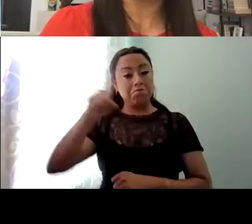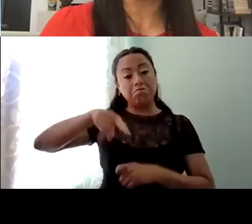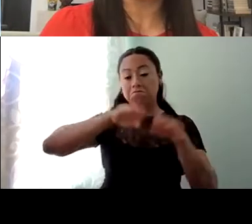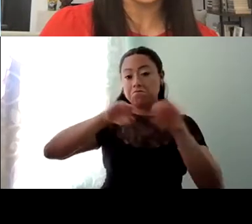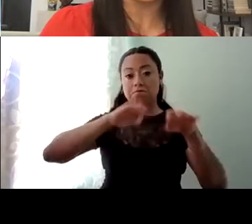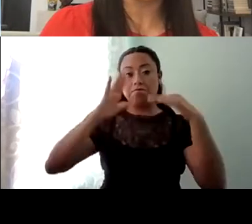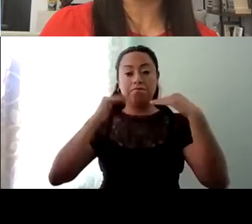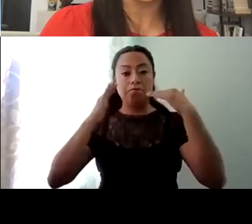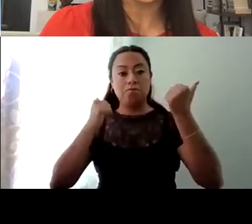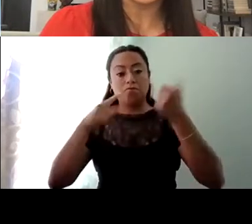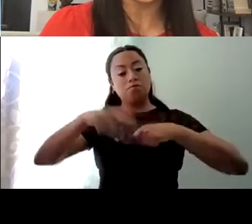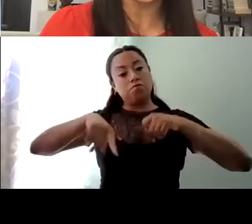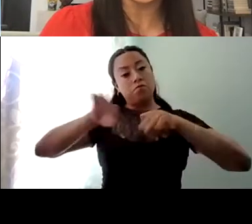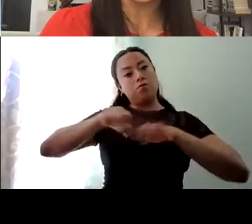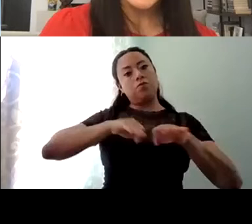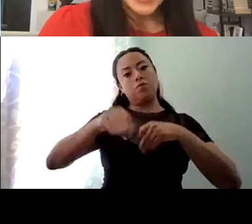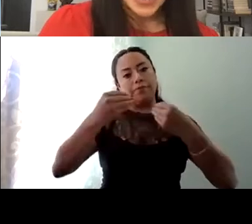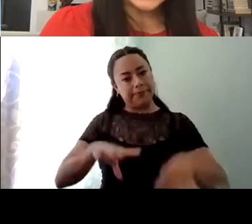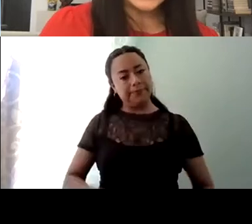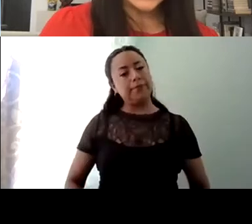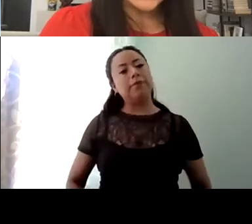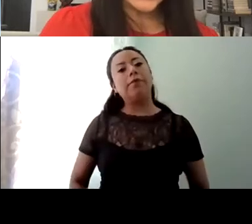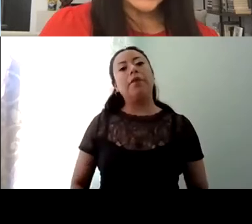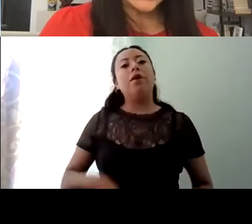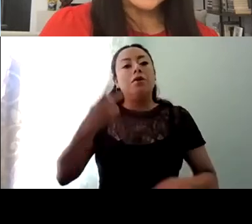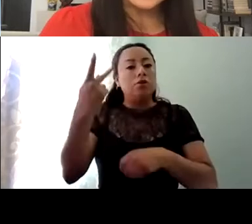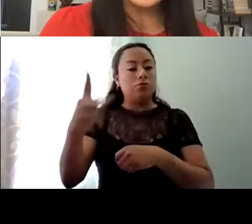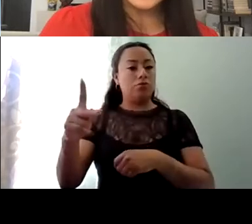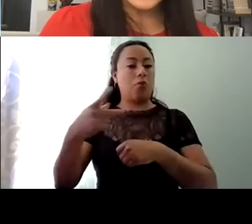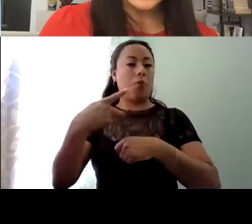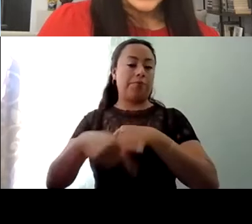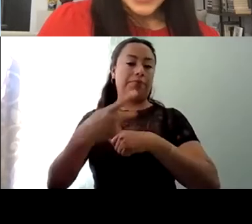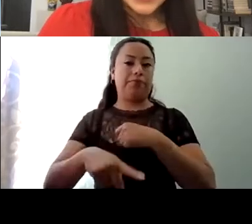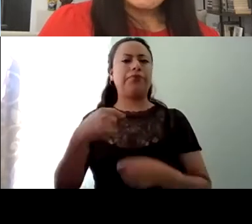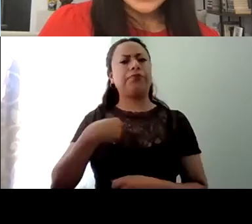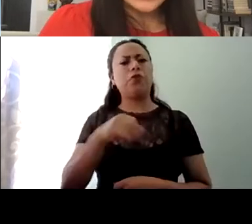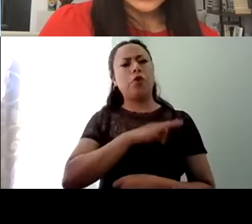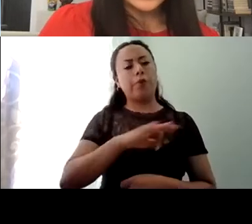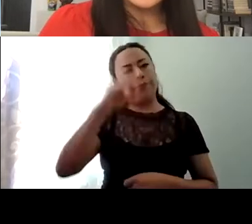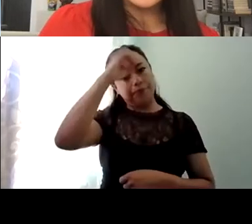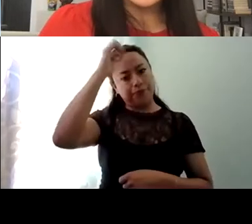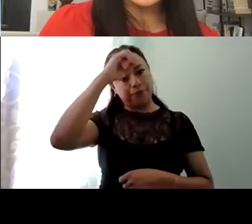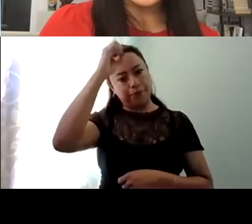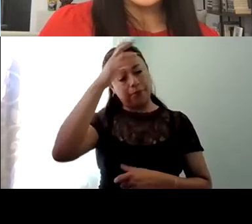sobre el desempleo y su vulnerabilidad, aquí lo que yo puedo comentar es que, en